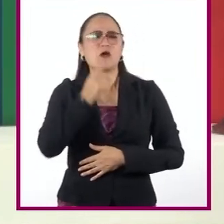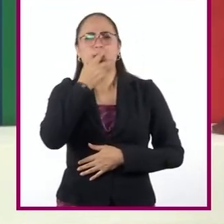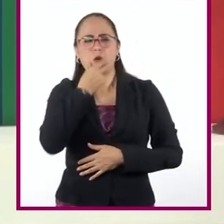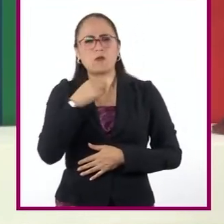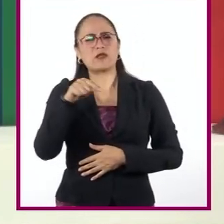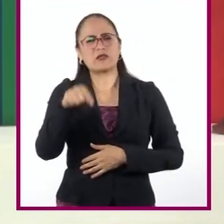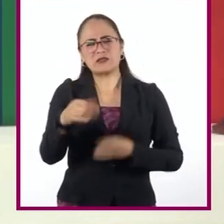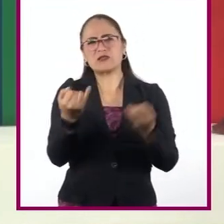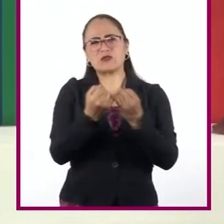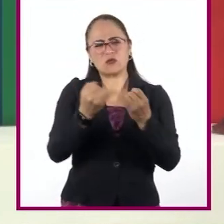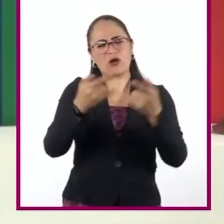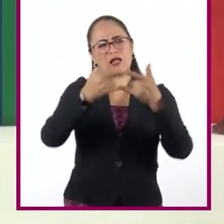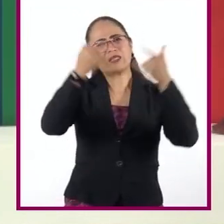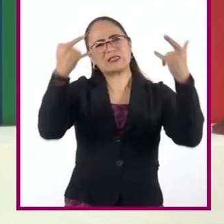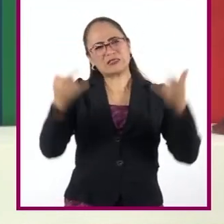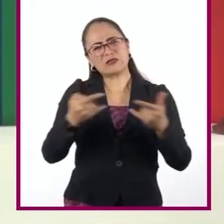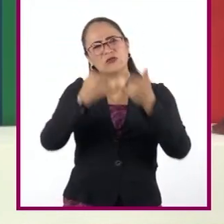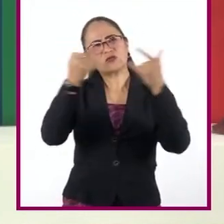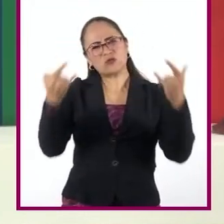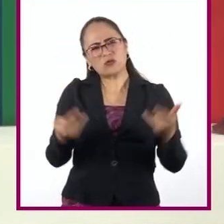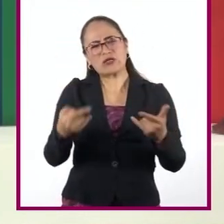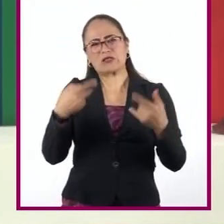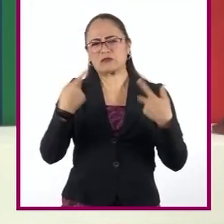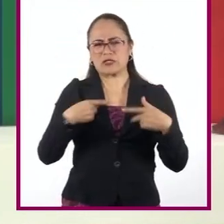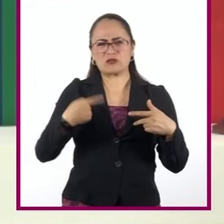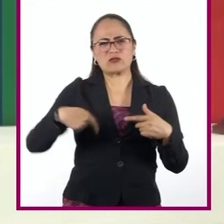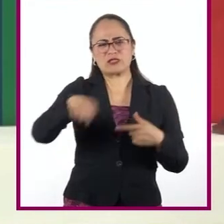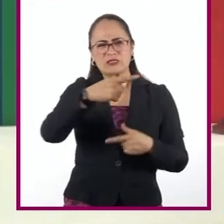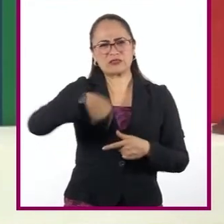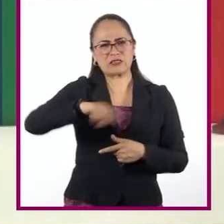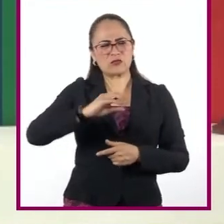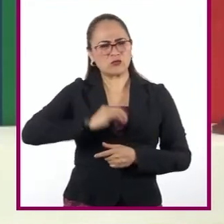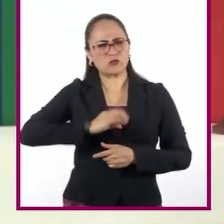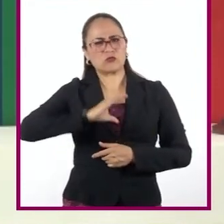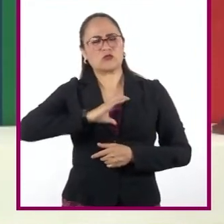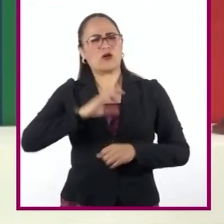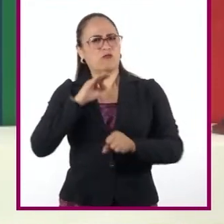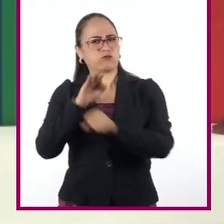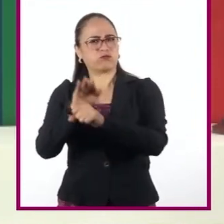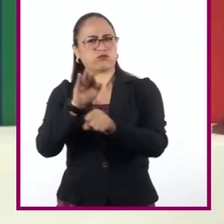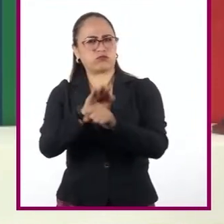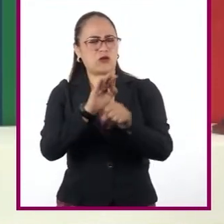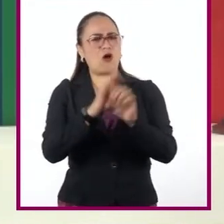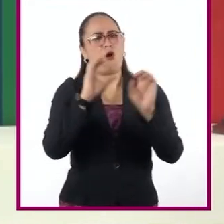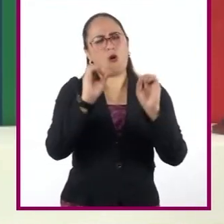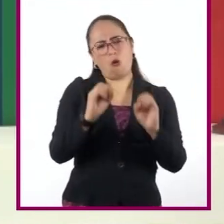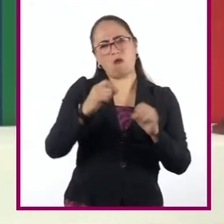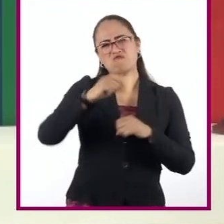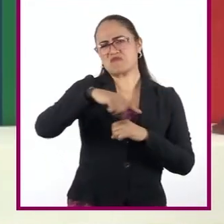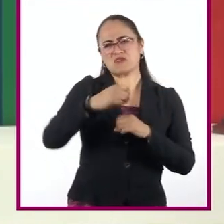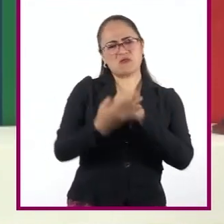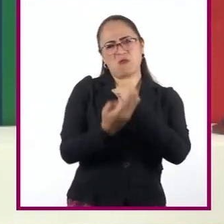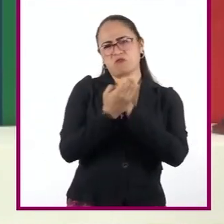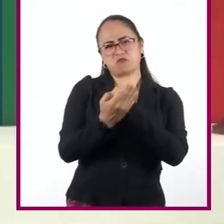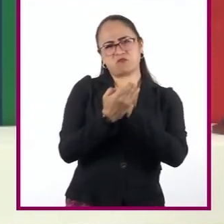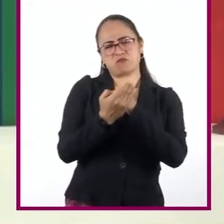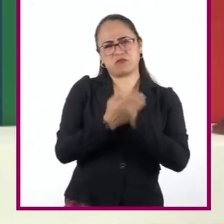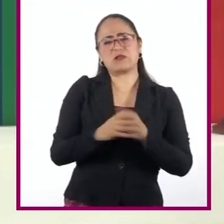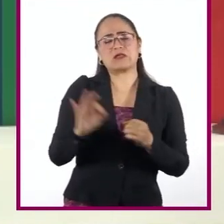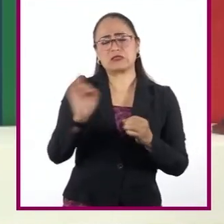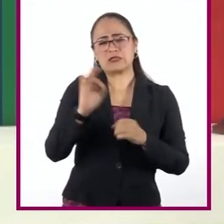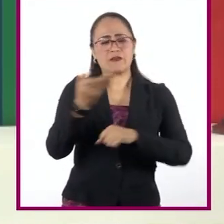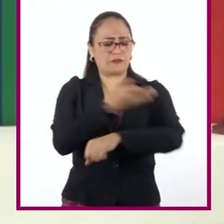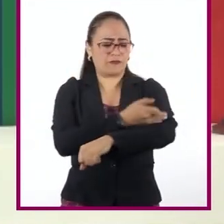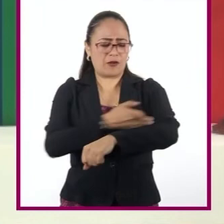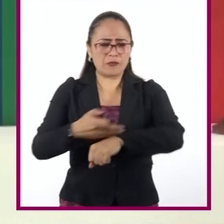conocen experiencias de personas que defienden la dignidad de los demás o la propia, ¿no es así? En las